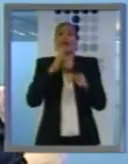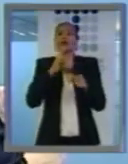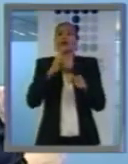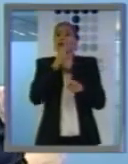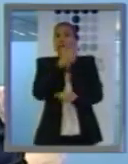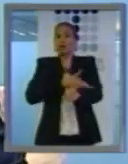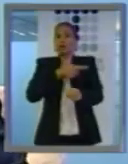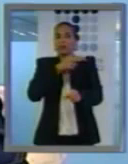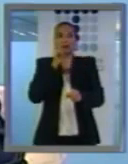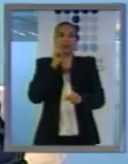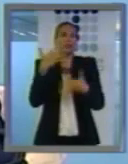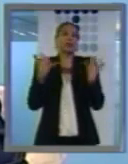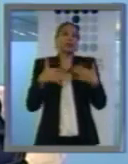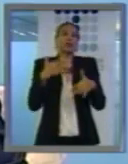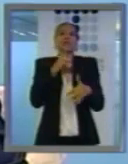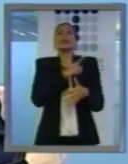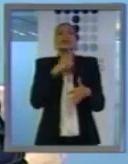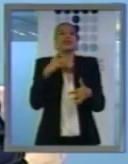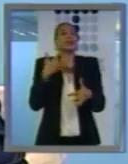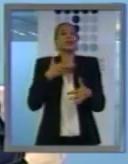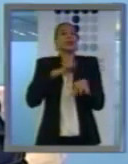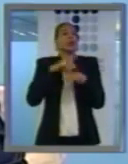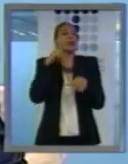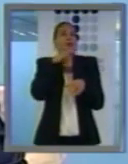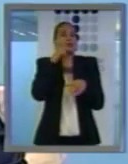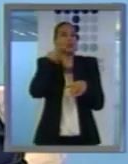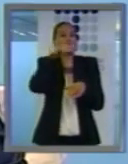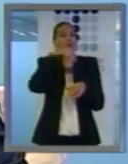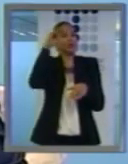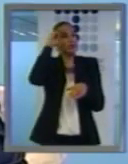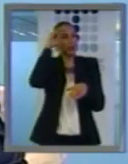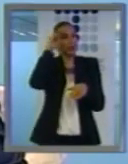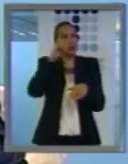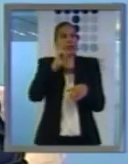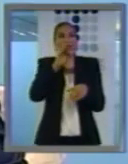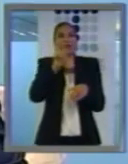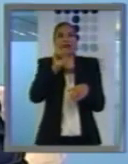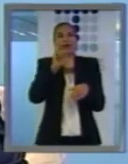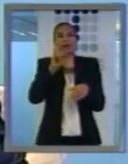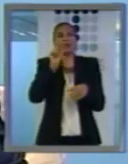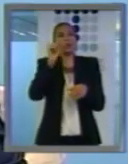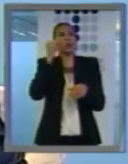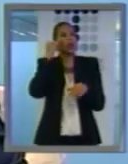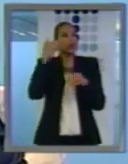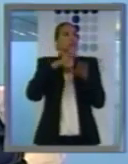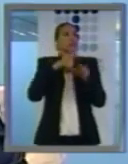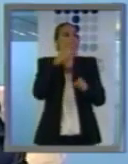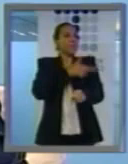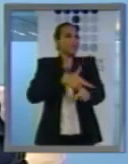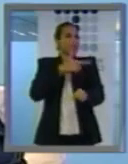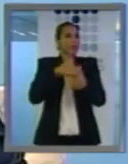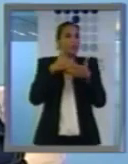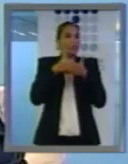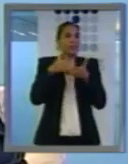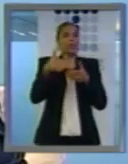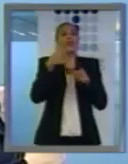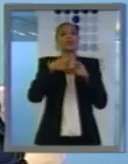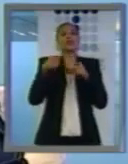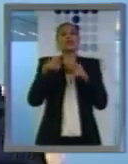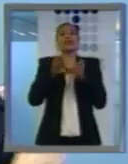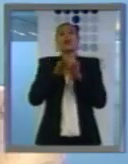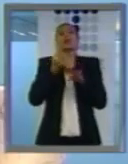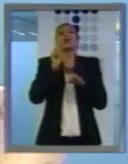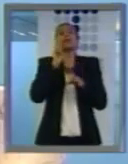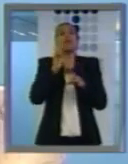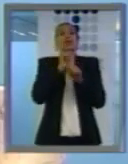hay veces que se tienen más rápido de lo que uno piensa. O sea, al IFAI le tomó muy poco tiempo tener resultados en la garantía del acceso a la